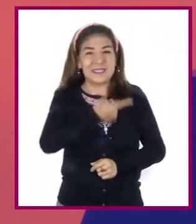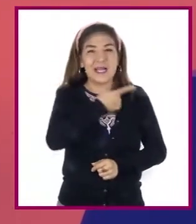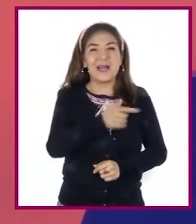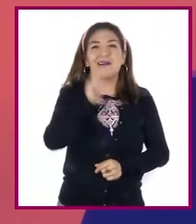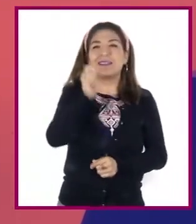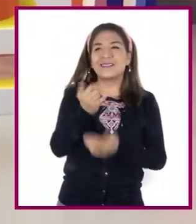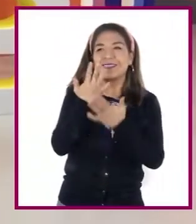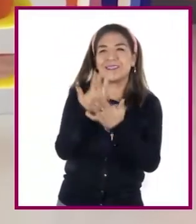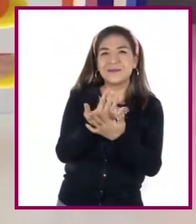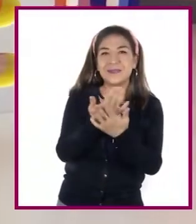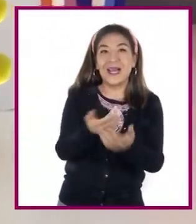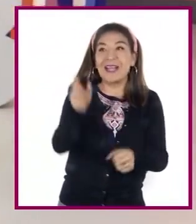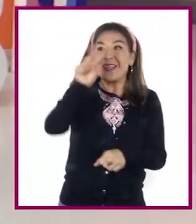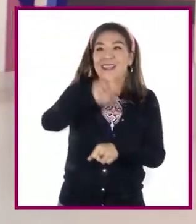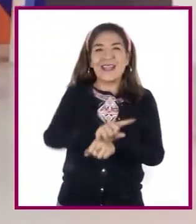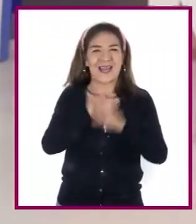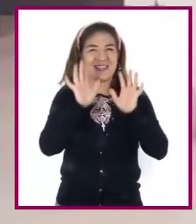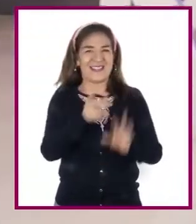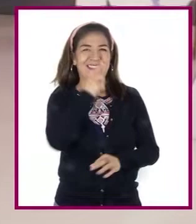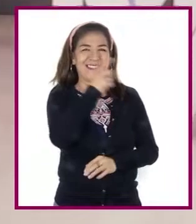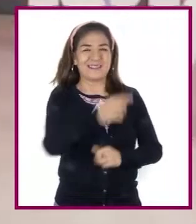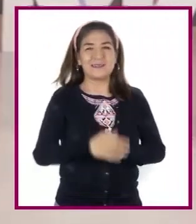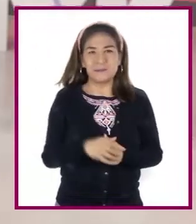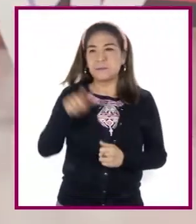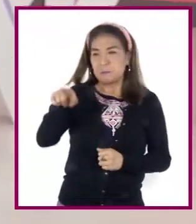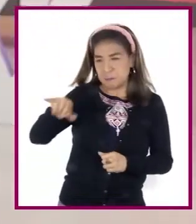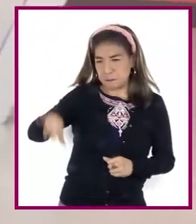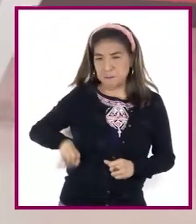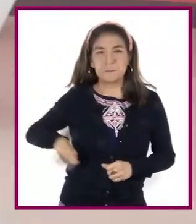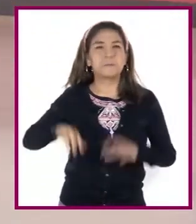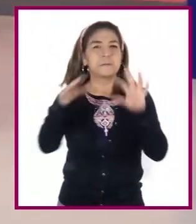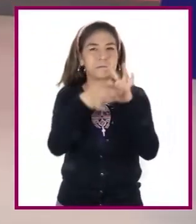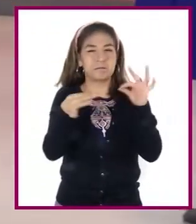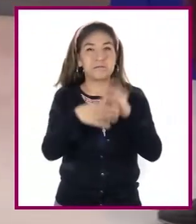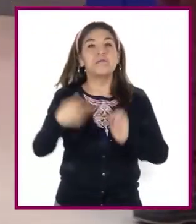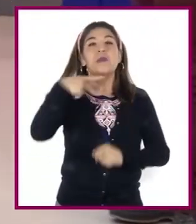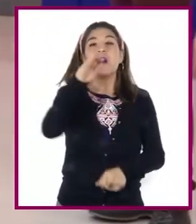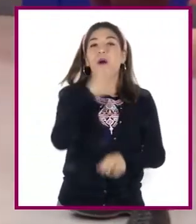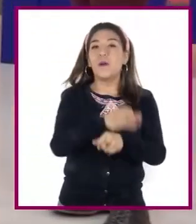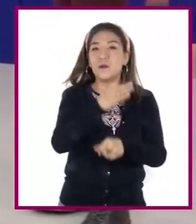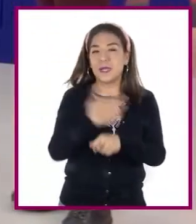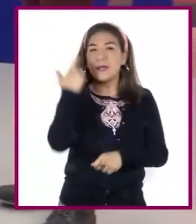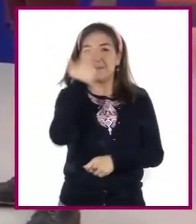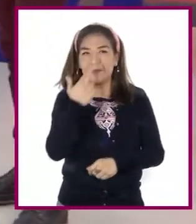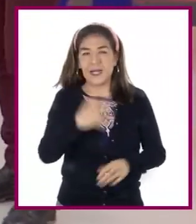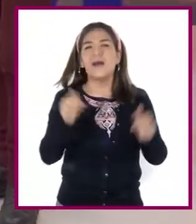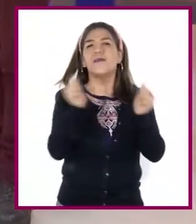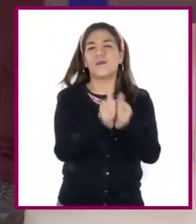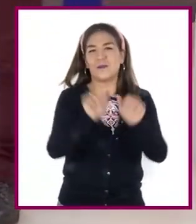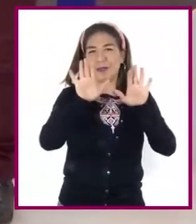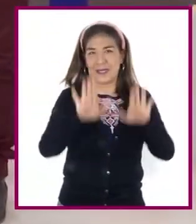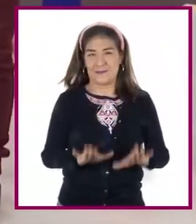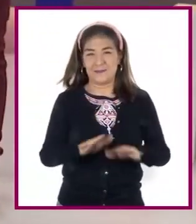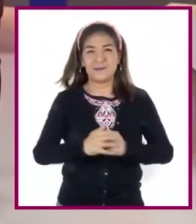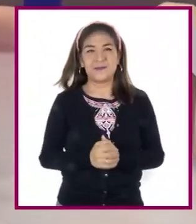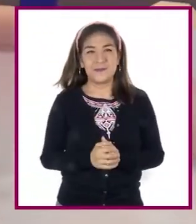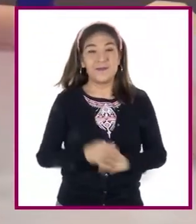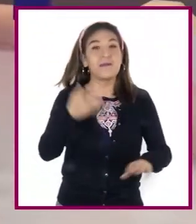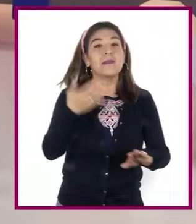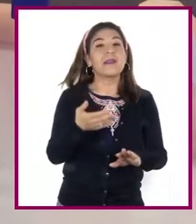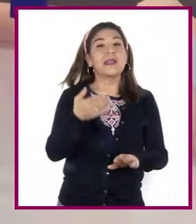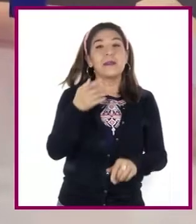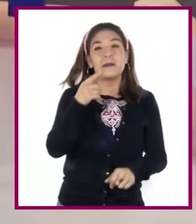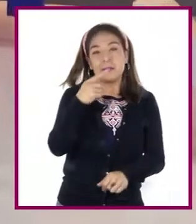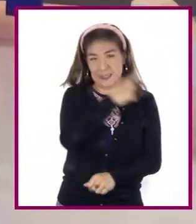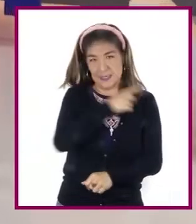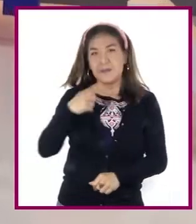esperando decirlas. Muy interesante tu interpretación. Ahora vamos a revisarla con más calma. Antes, déjame